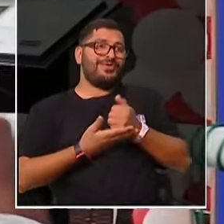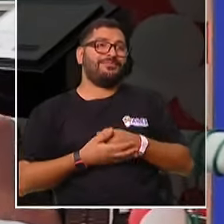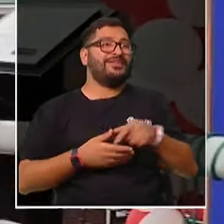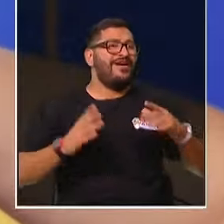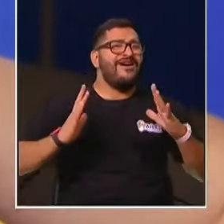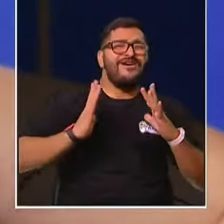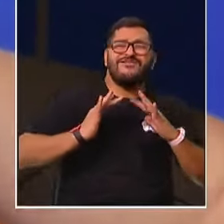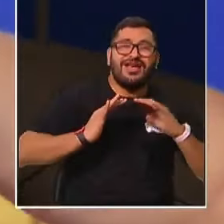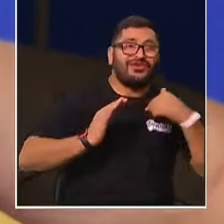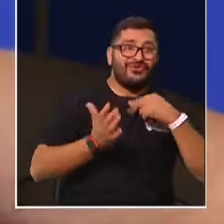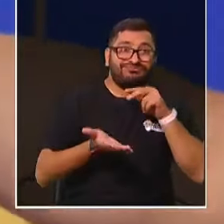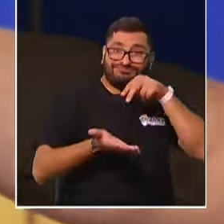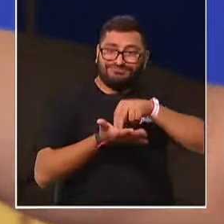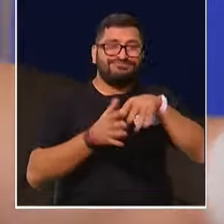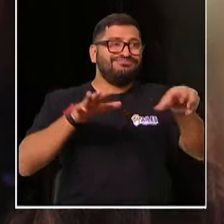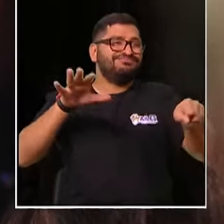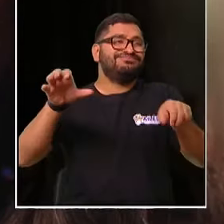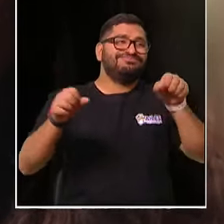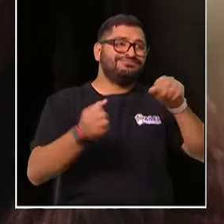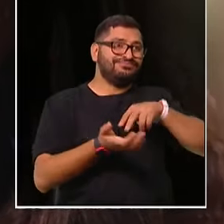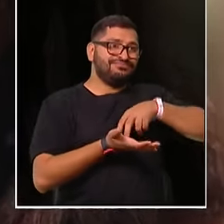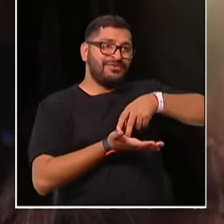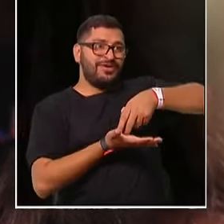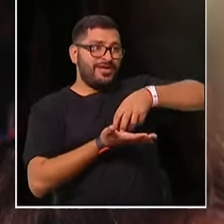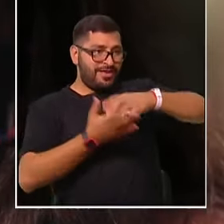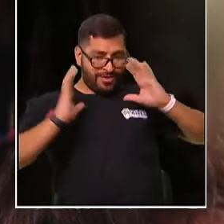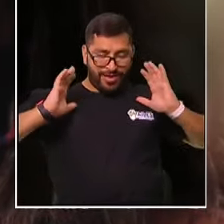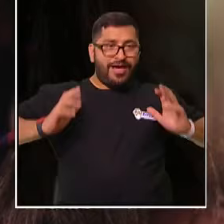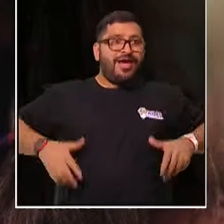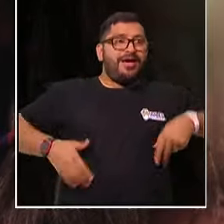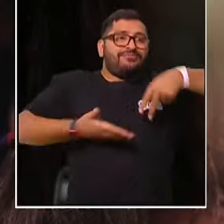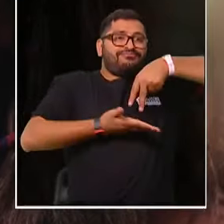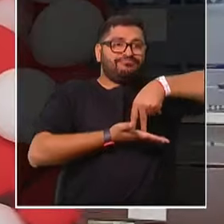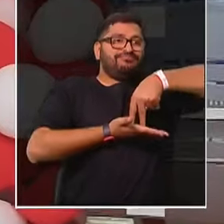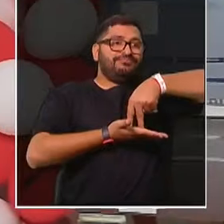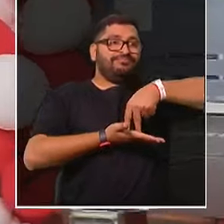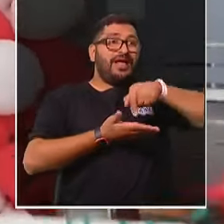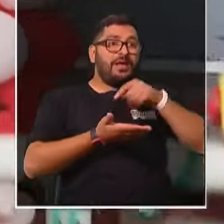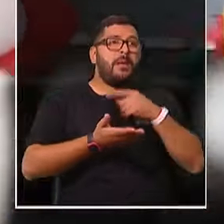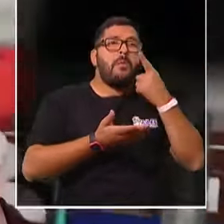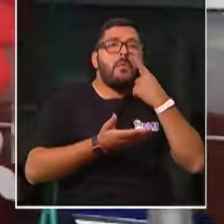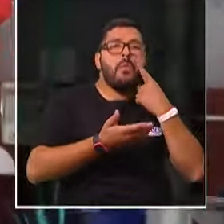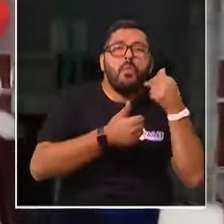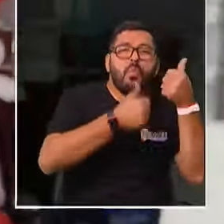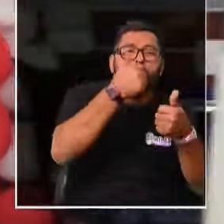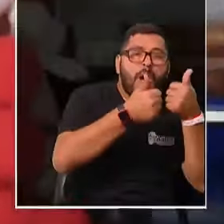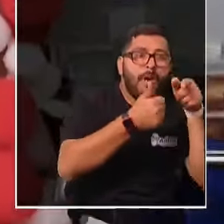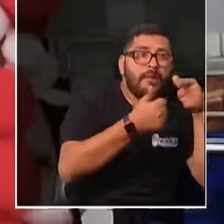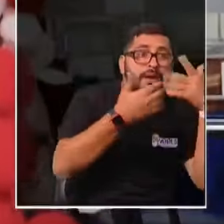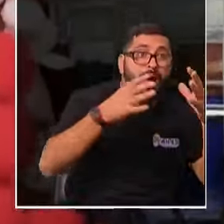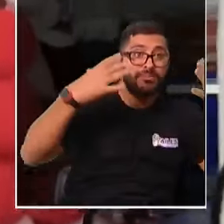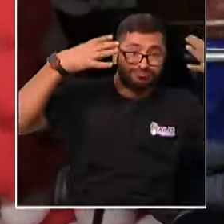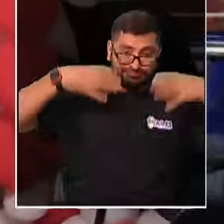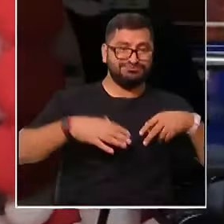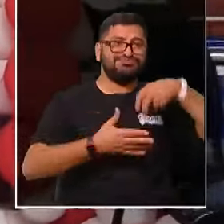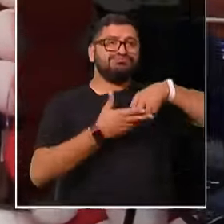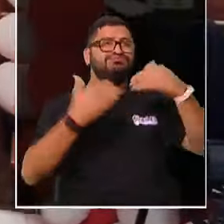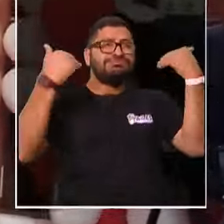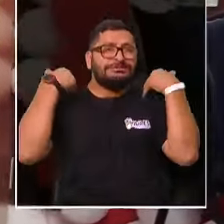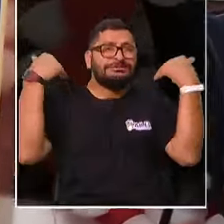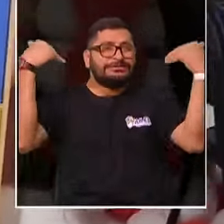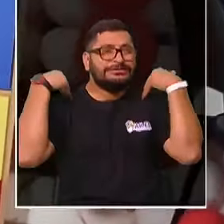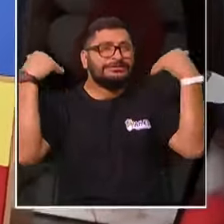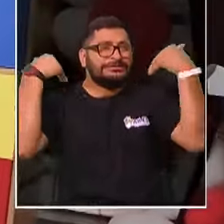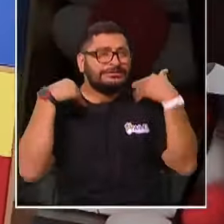Es feliz que le toque el locomat. Le hacen una prueba antes de subirla al locomat y ya después, al último, cuando ya termina sus sesiones